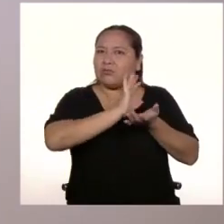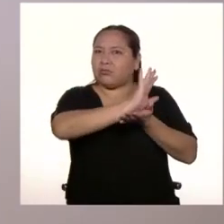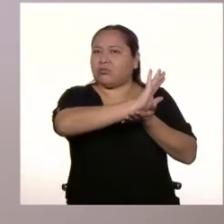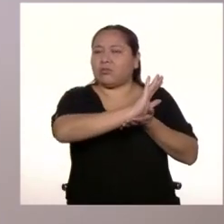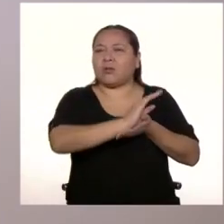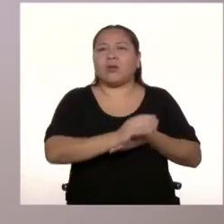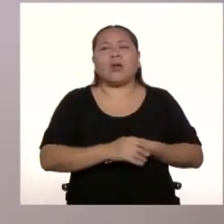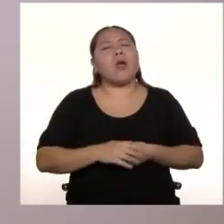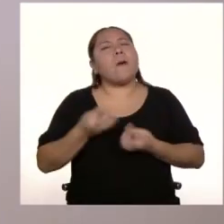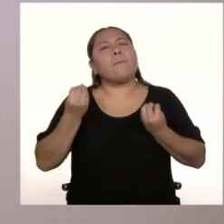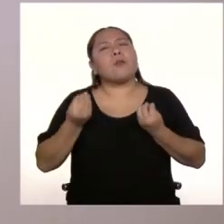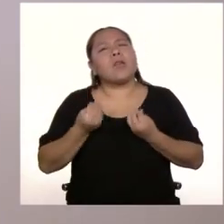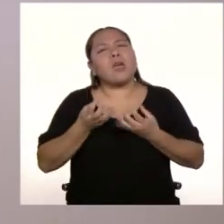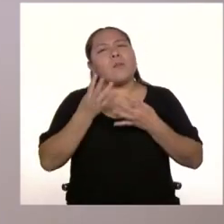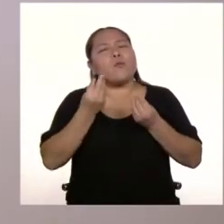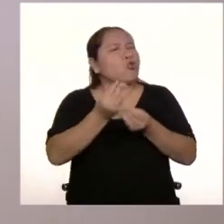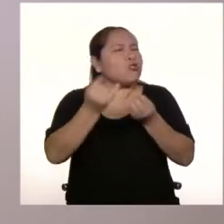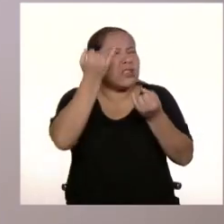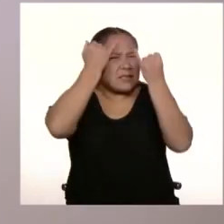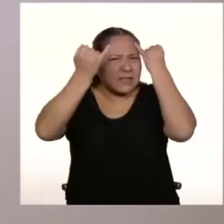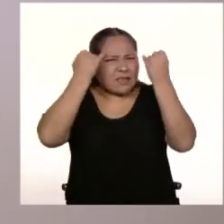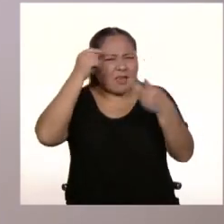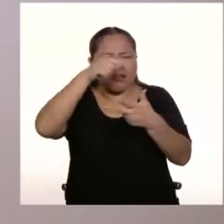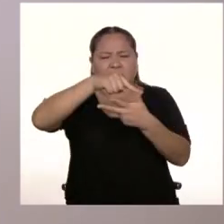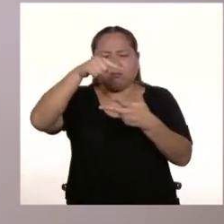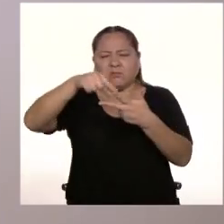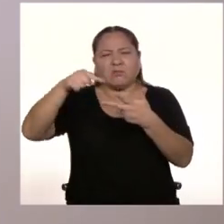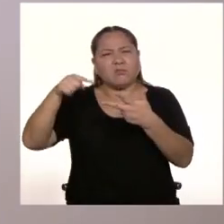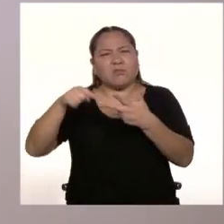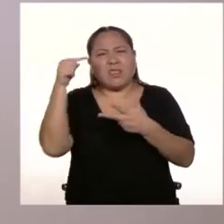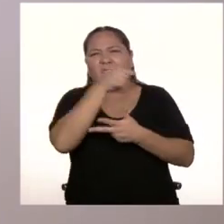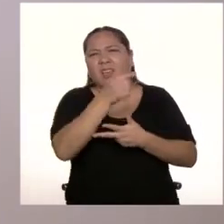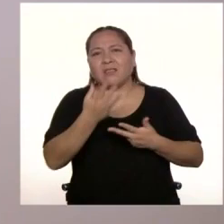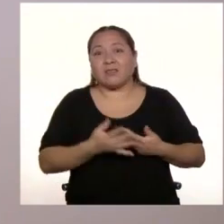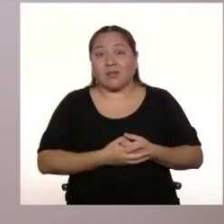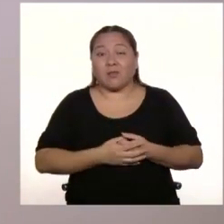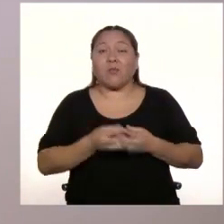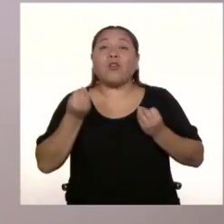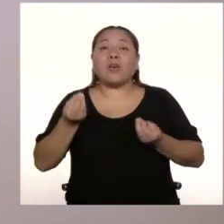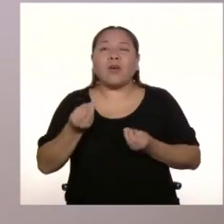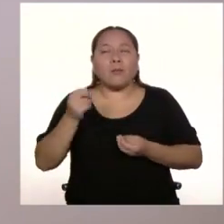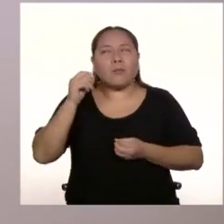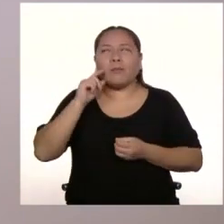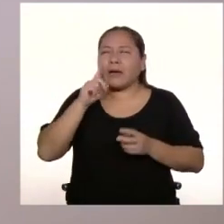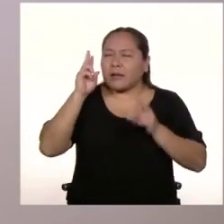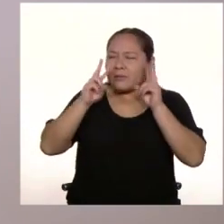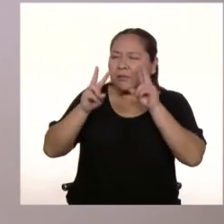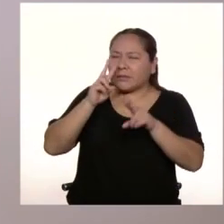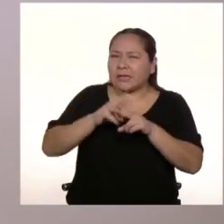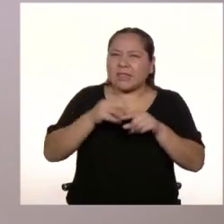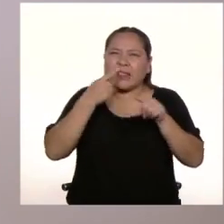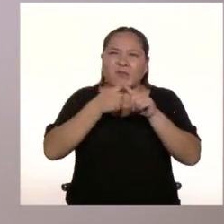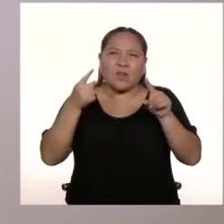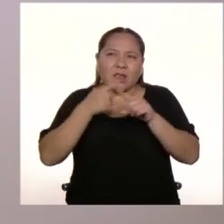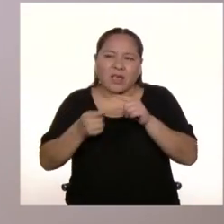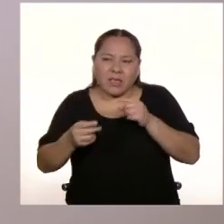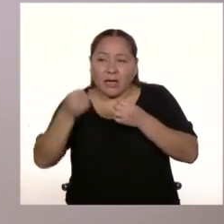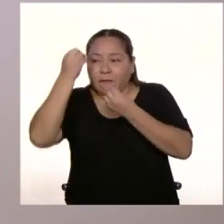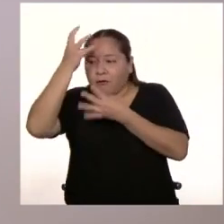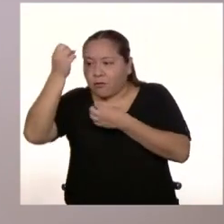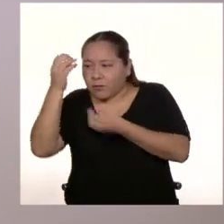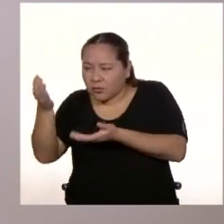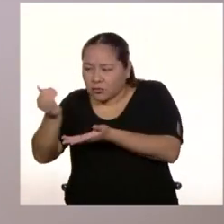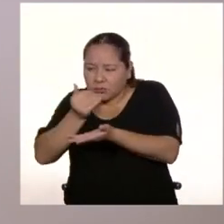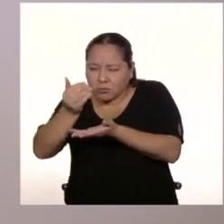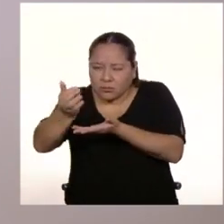varias interpretaciones sobre eso? Pues porque para reconstruir nuestra historia, los investigadores recurren a diversas fuentes y sobre esa base